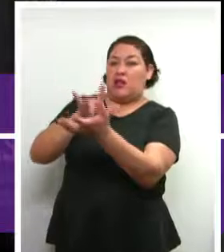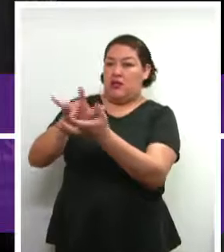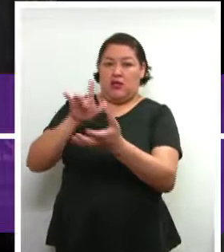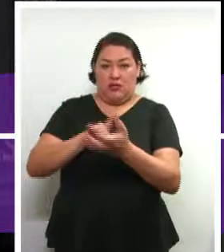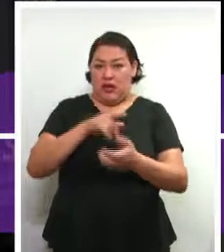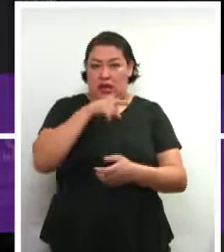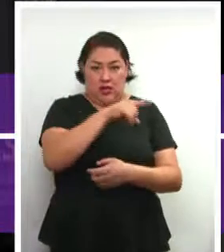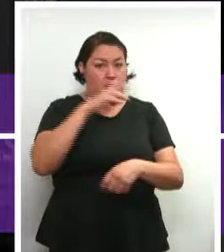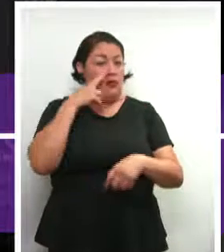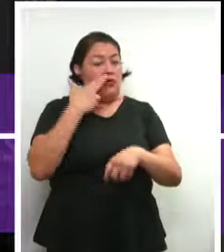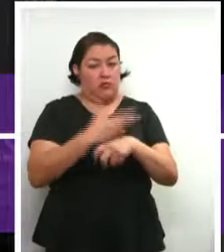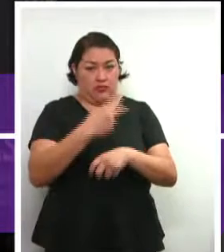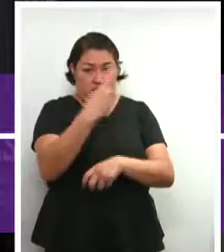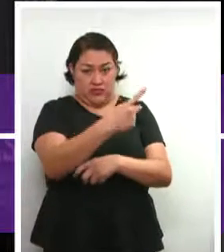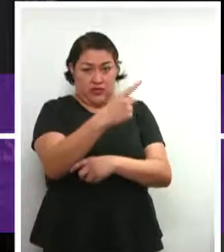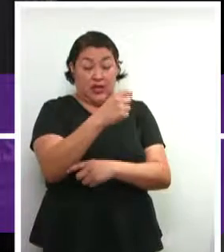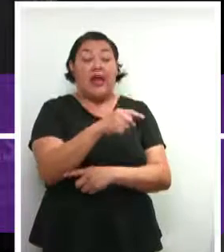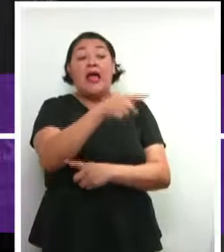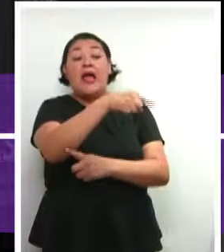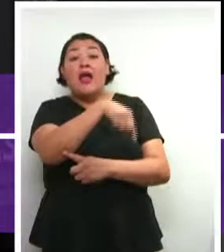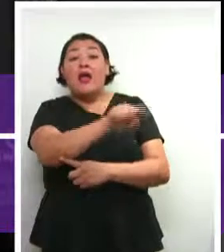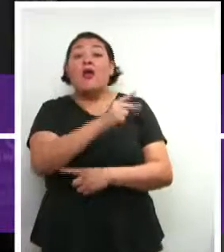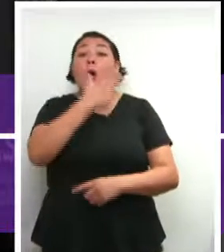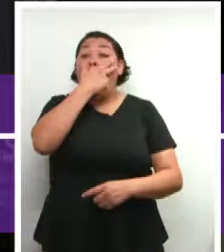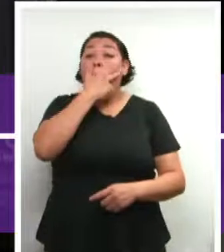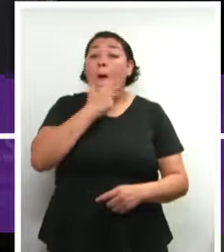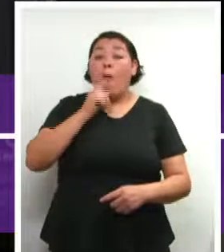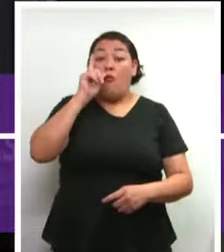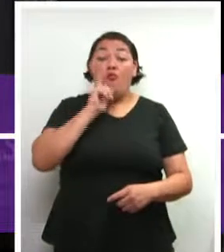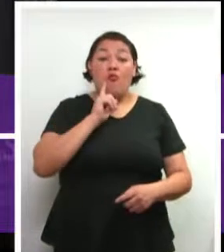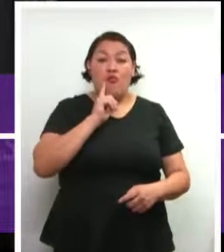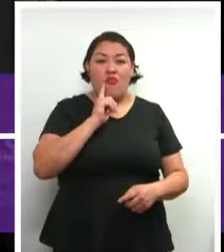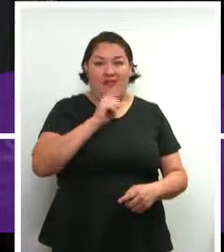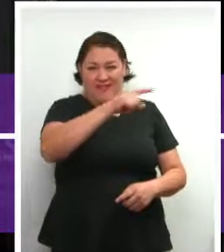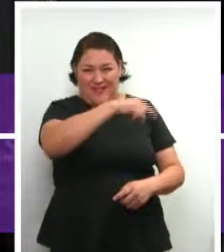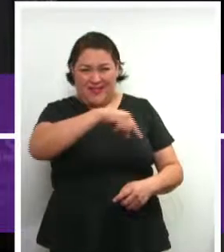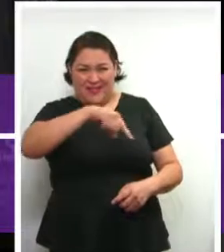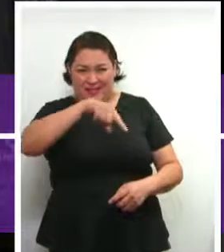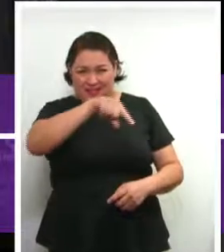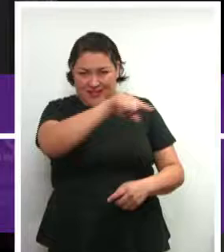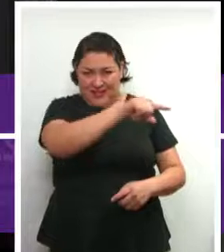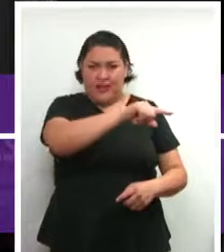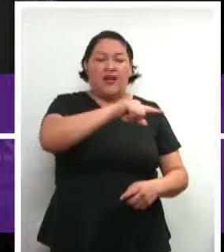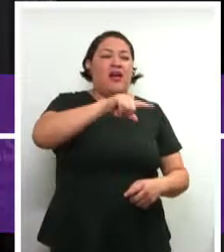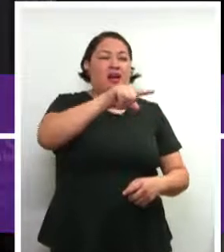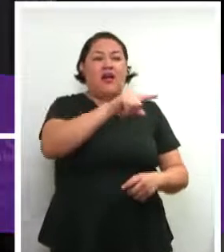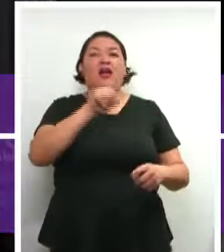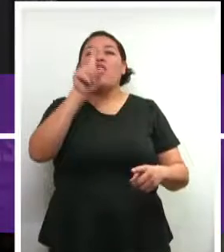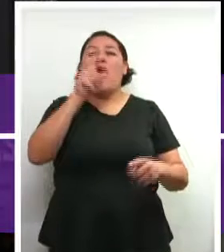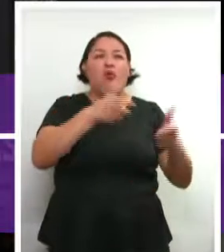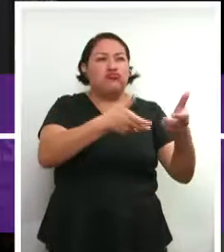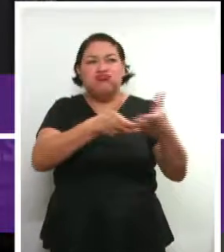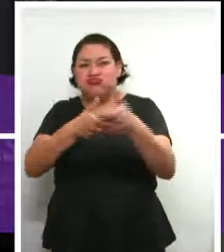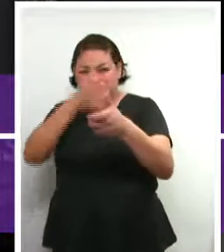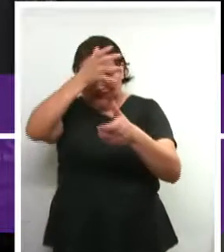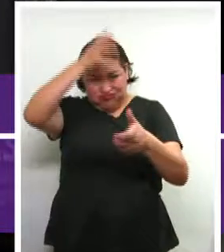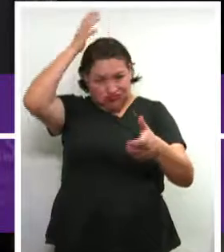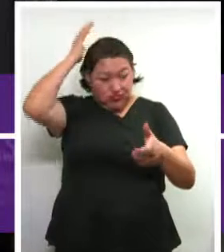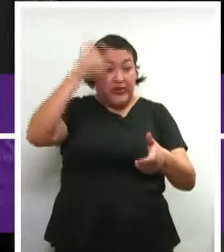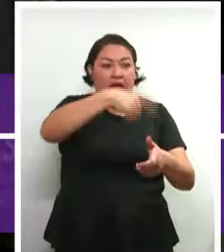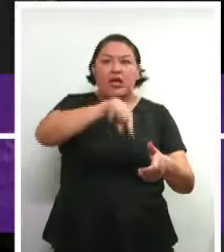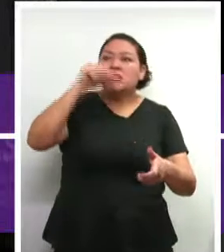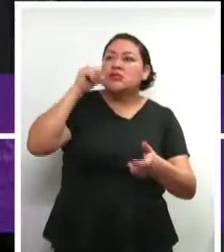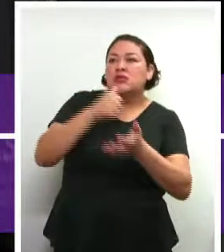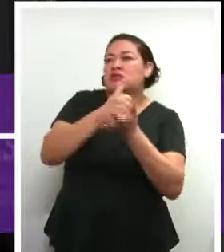ahí donde los trabajadores del H Cuerpo de Bomberos hacen funciones heroicas, anónimas